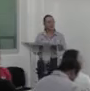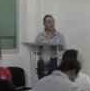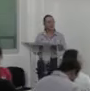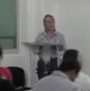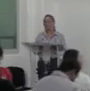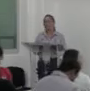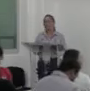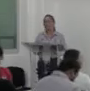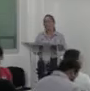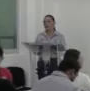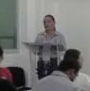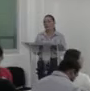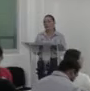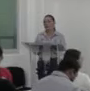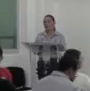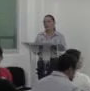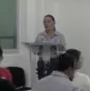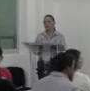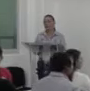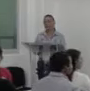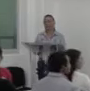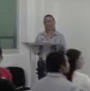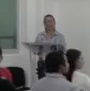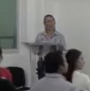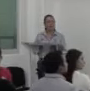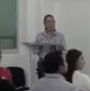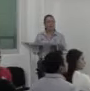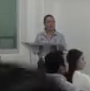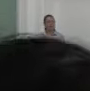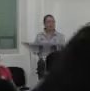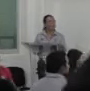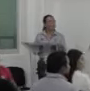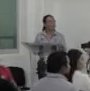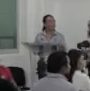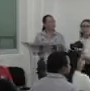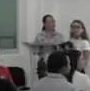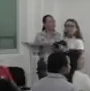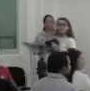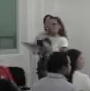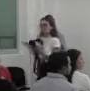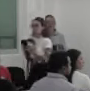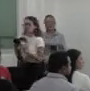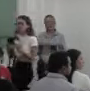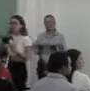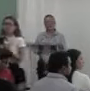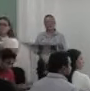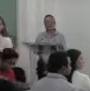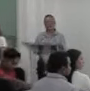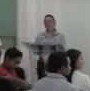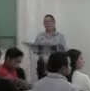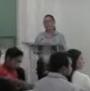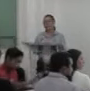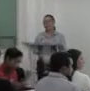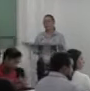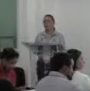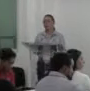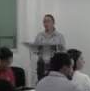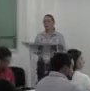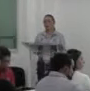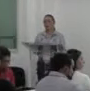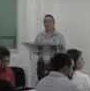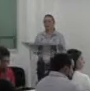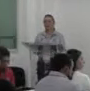de estos eventos, porque es la manera en donde a través de las juventudes, a través de estos espacios en el